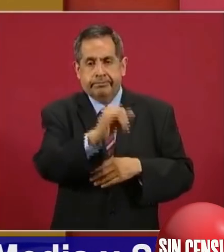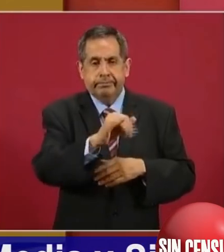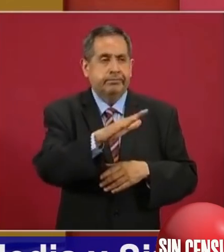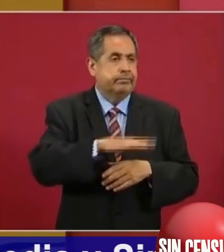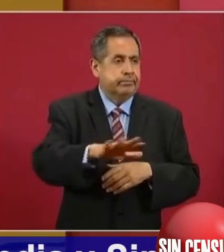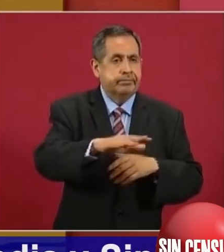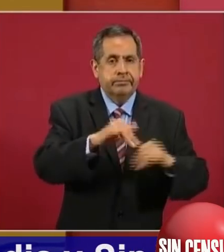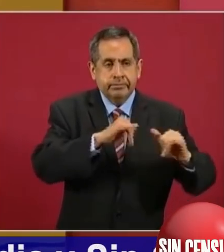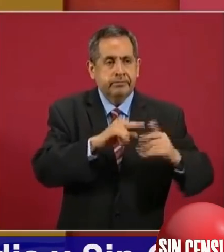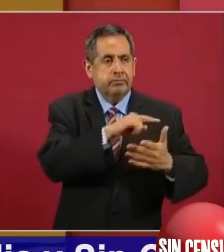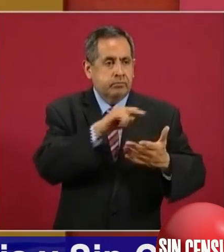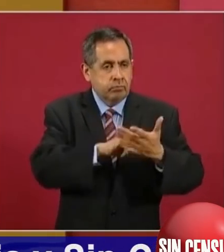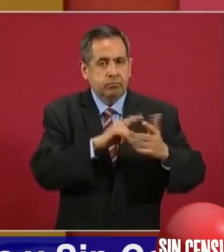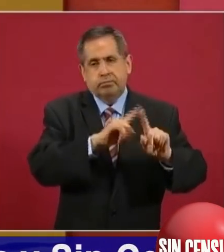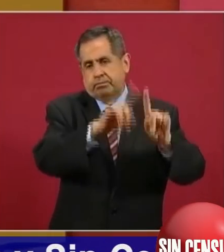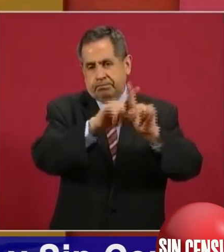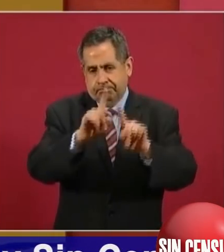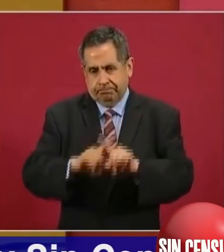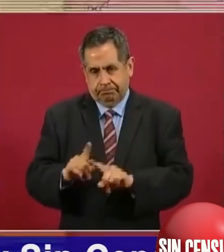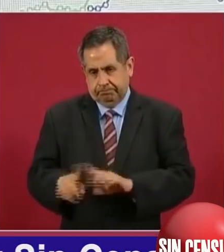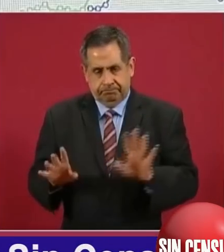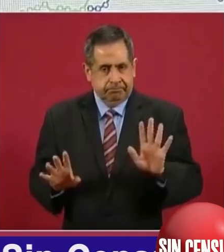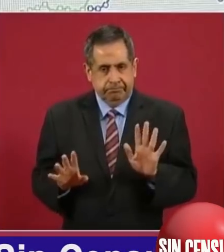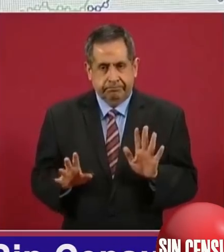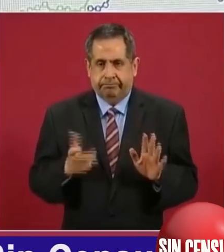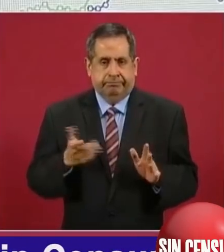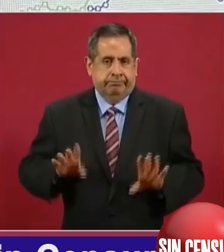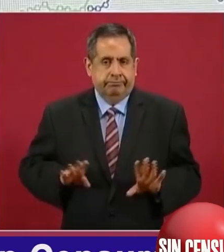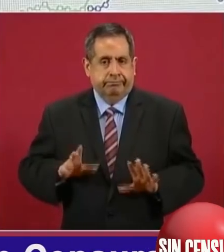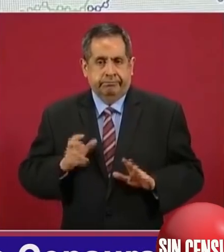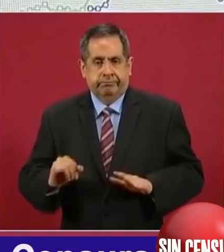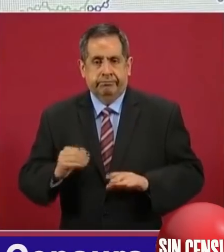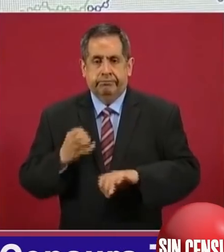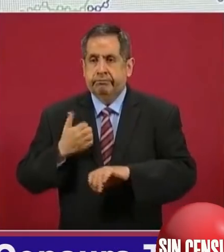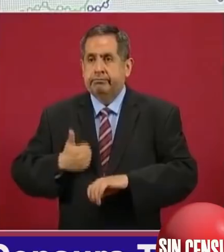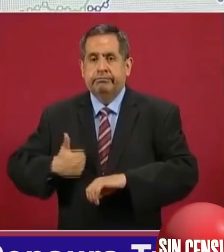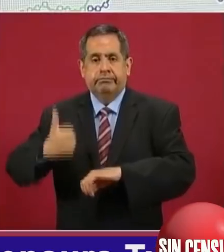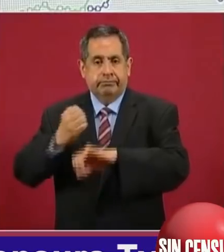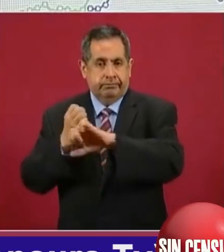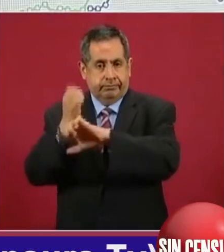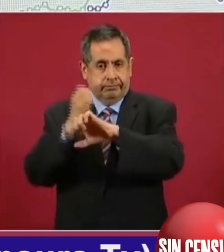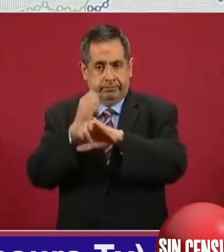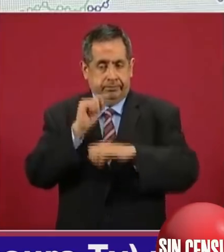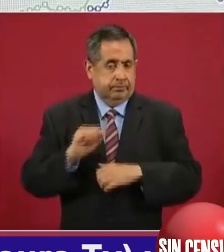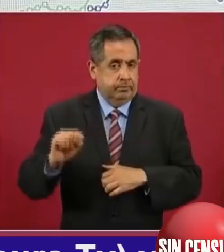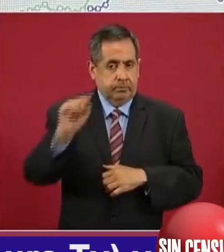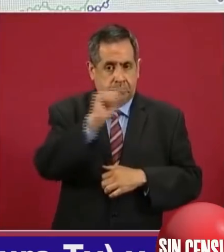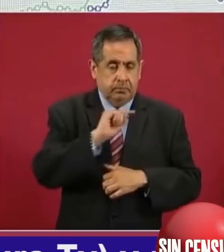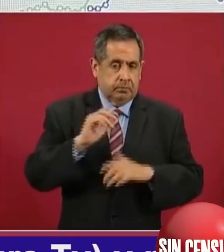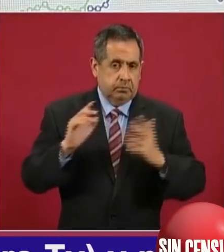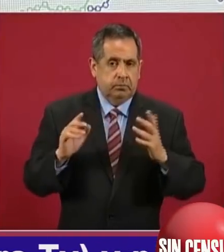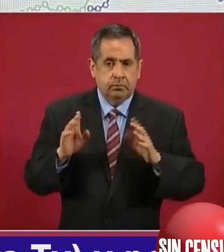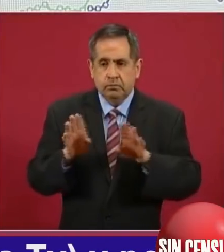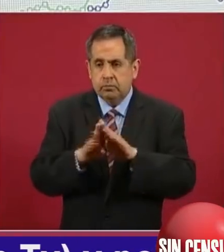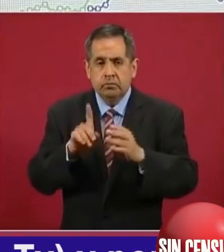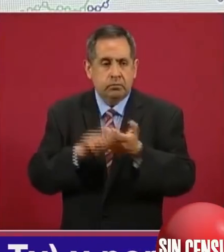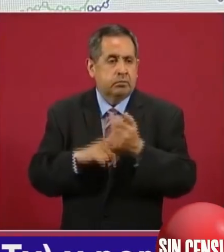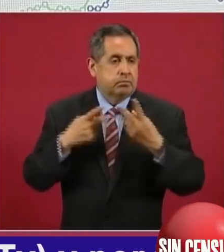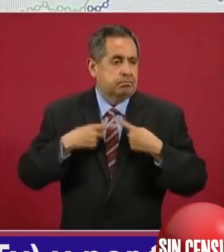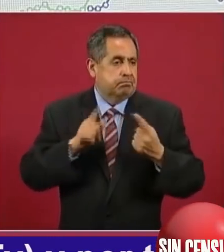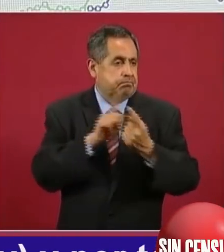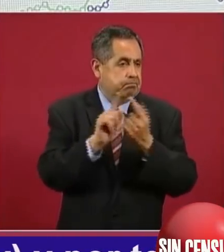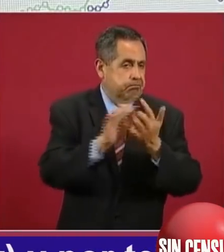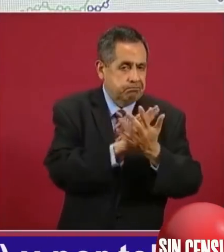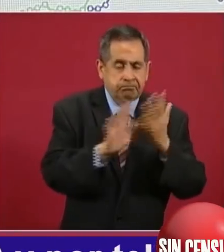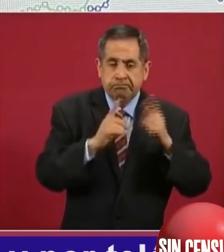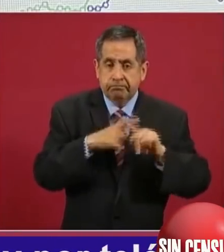demográficos, de movilidad y de las características de el encuentro entre personas,